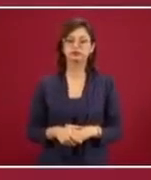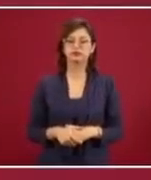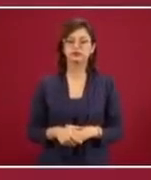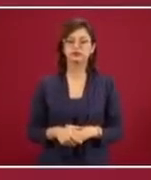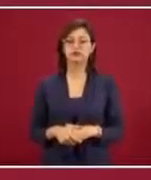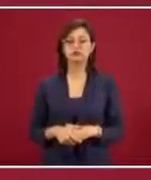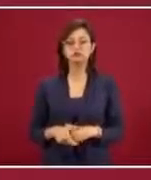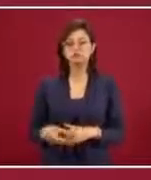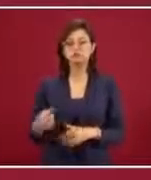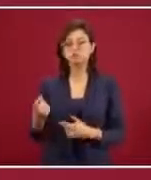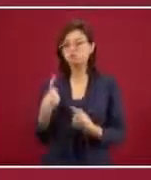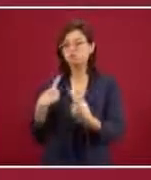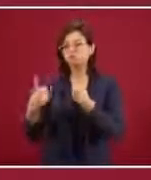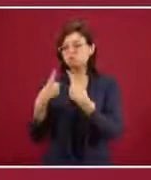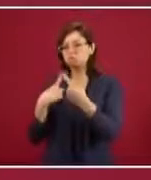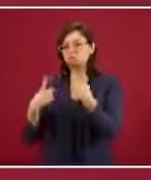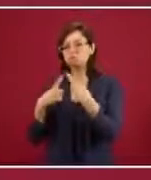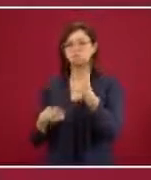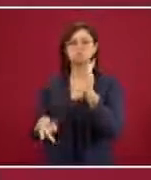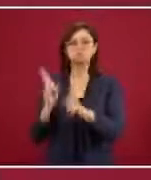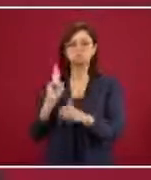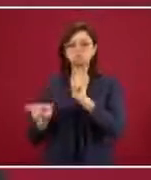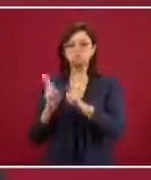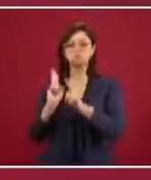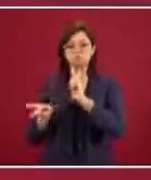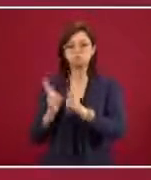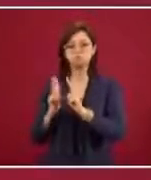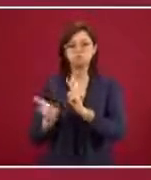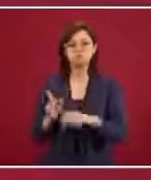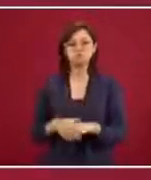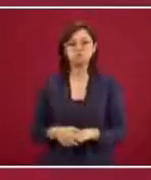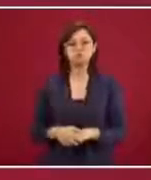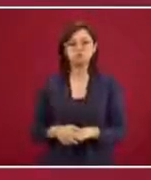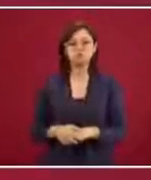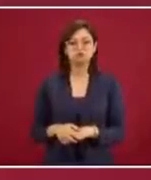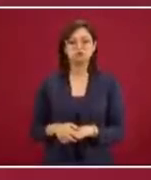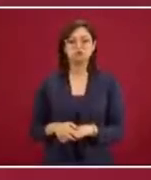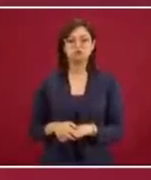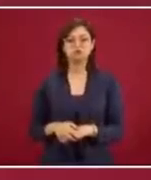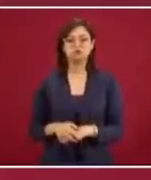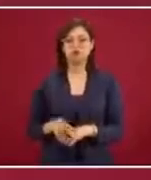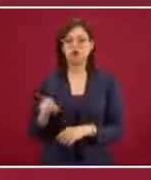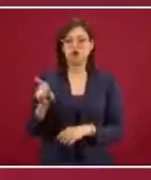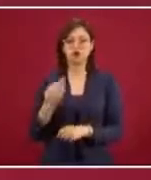Y hablamos. Él está en su casa de campo,